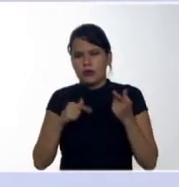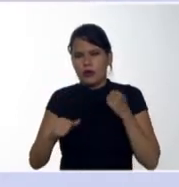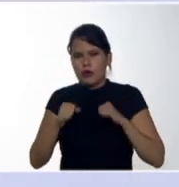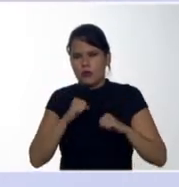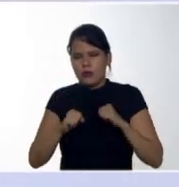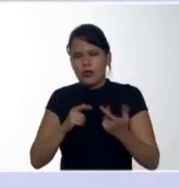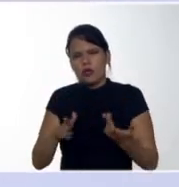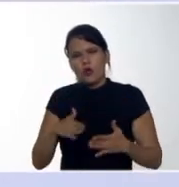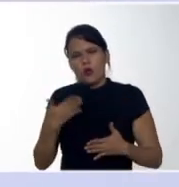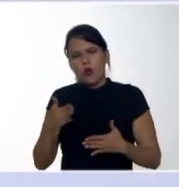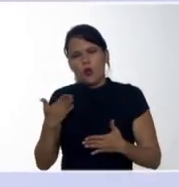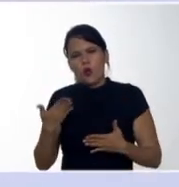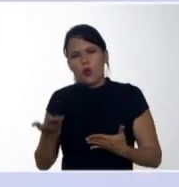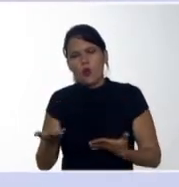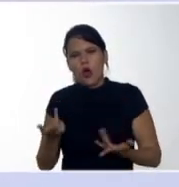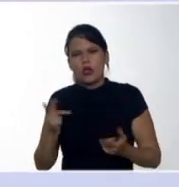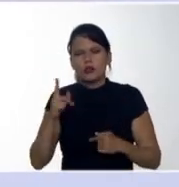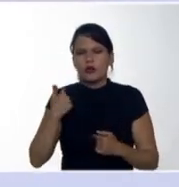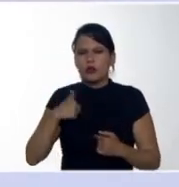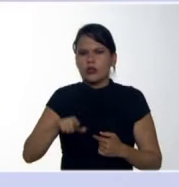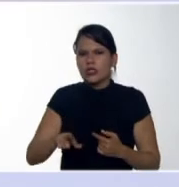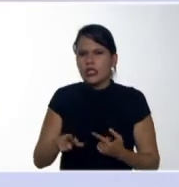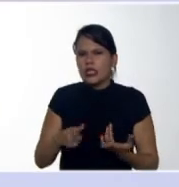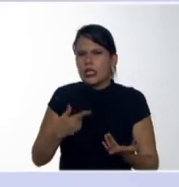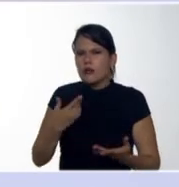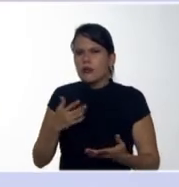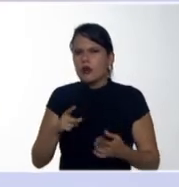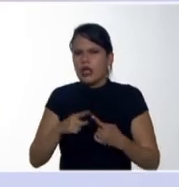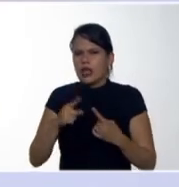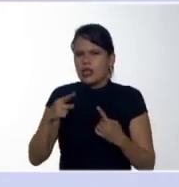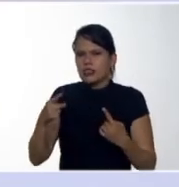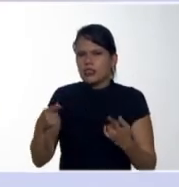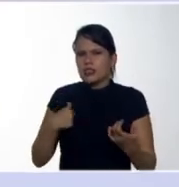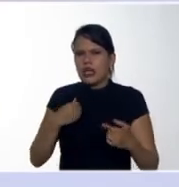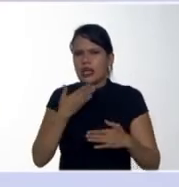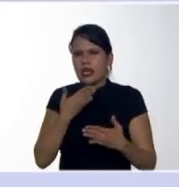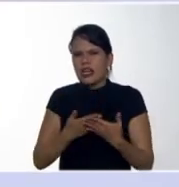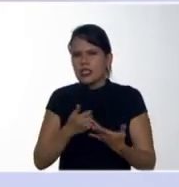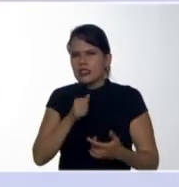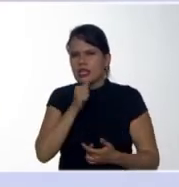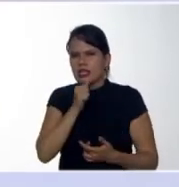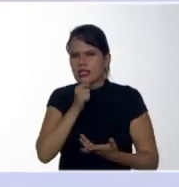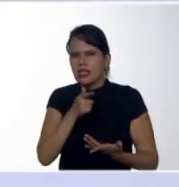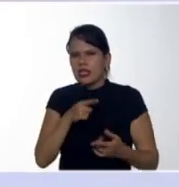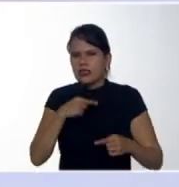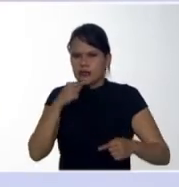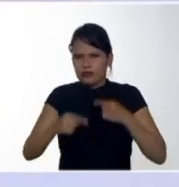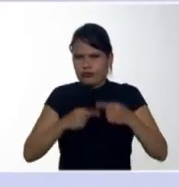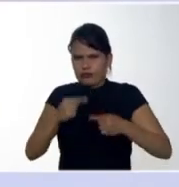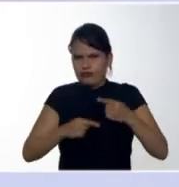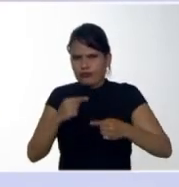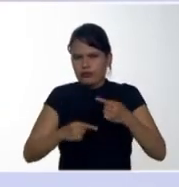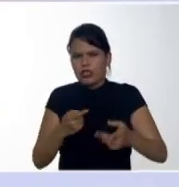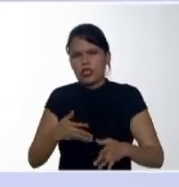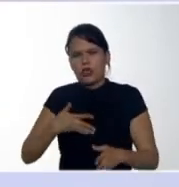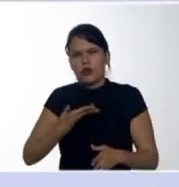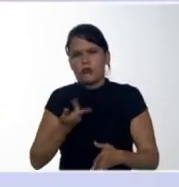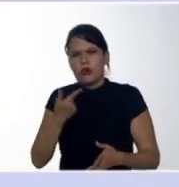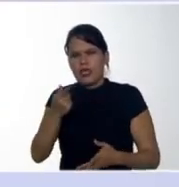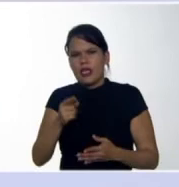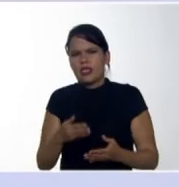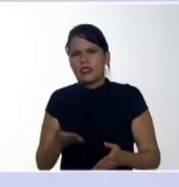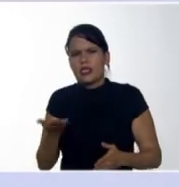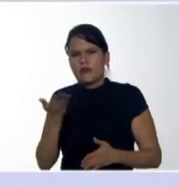movimientos cuando tenemos la generación de electricidad, gracias a ¿quién? A la turbina, que nos puede generar esa